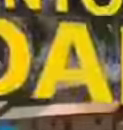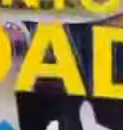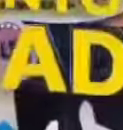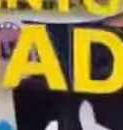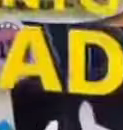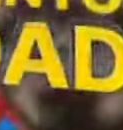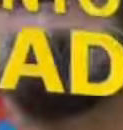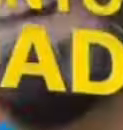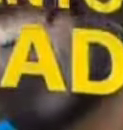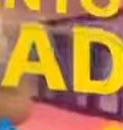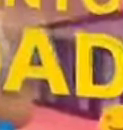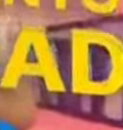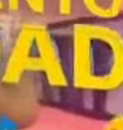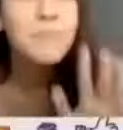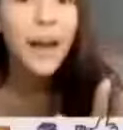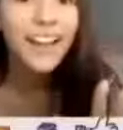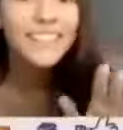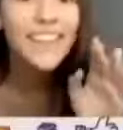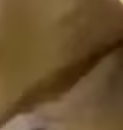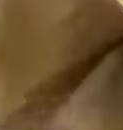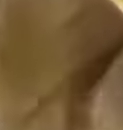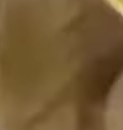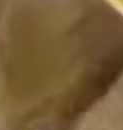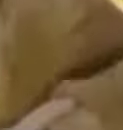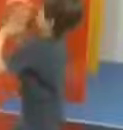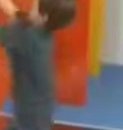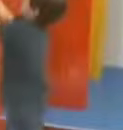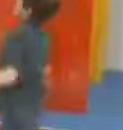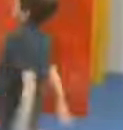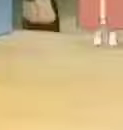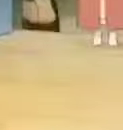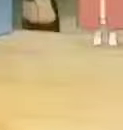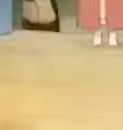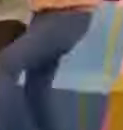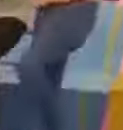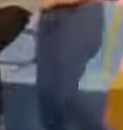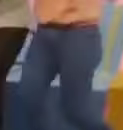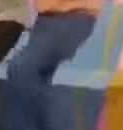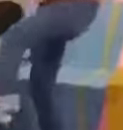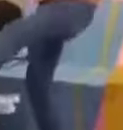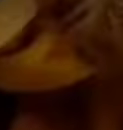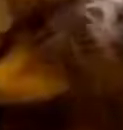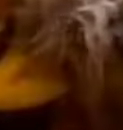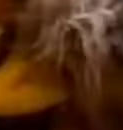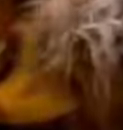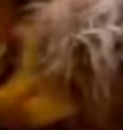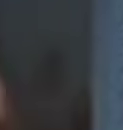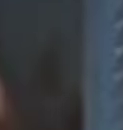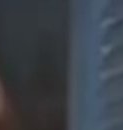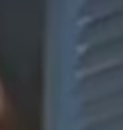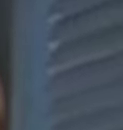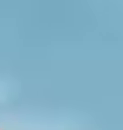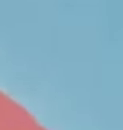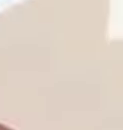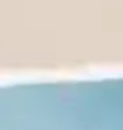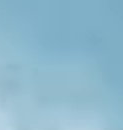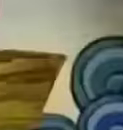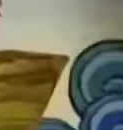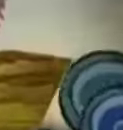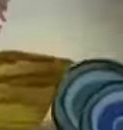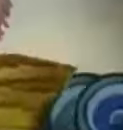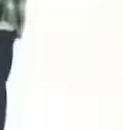entretenimiento. Y contenido de calidad nacional e internacional. ¡Pasa la voz! ¡Reúna a tus amigos! Que la mejor